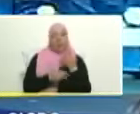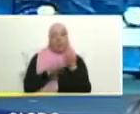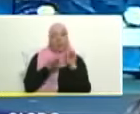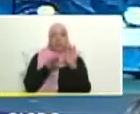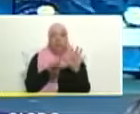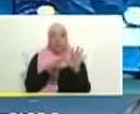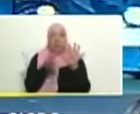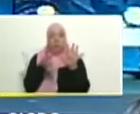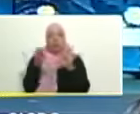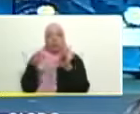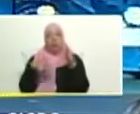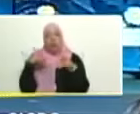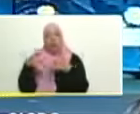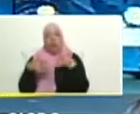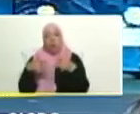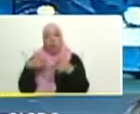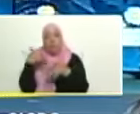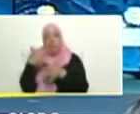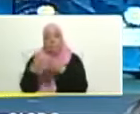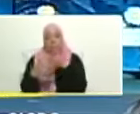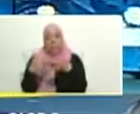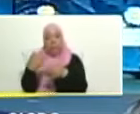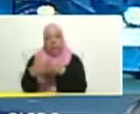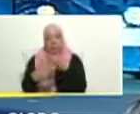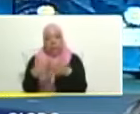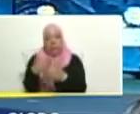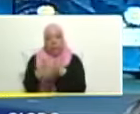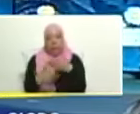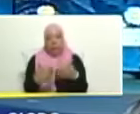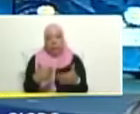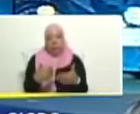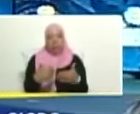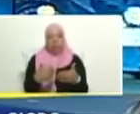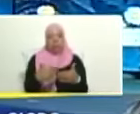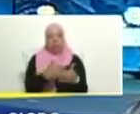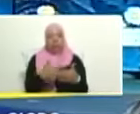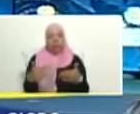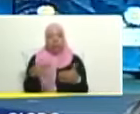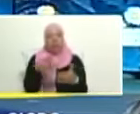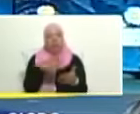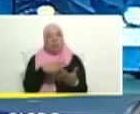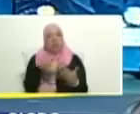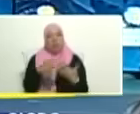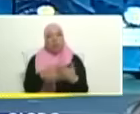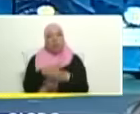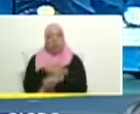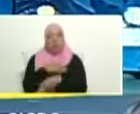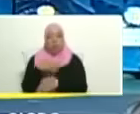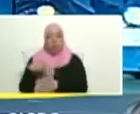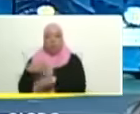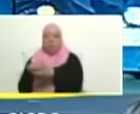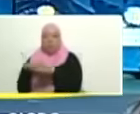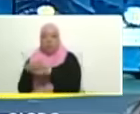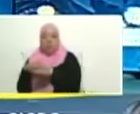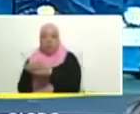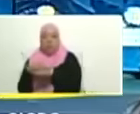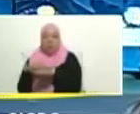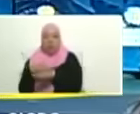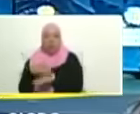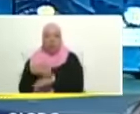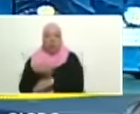678 acciones programáticas. Yo quisiera que nuestro ministro, almirante en